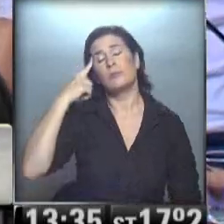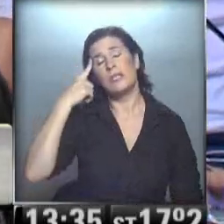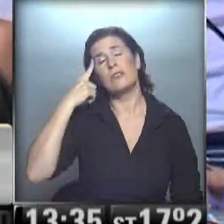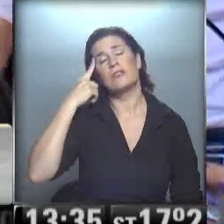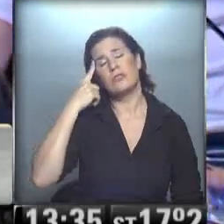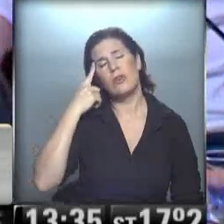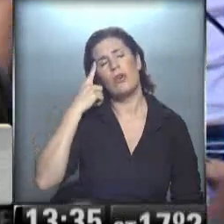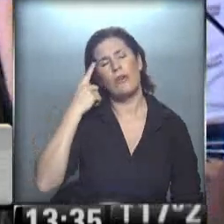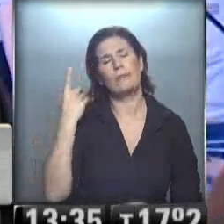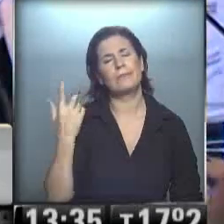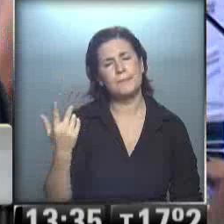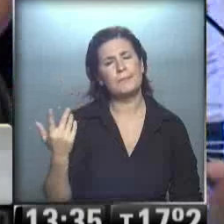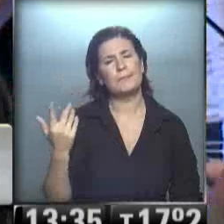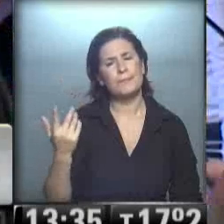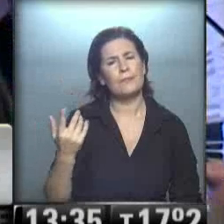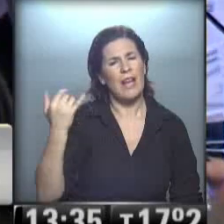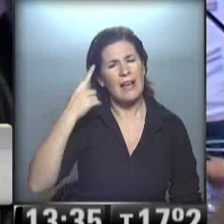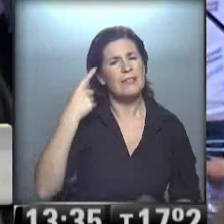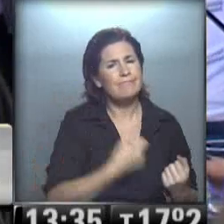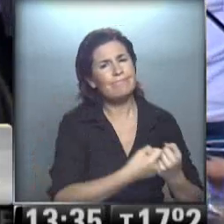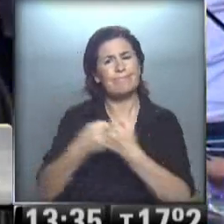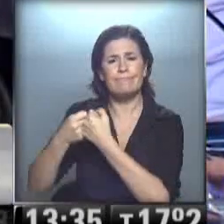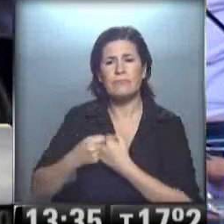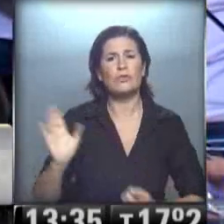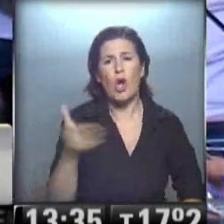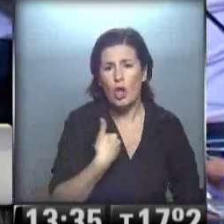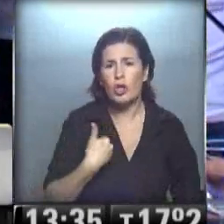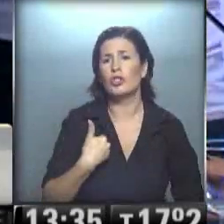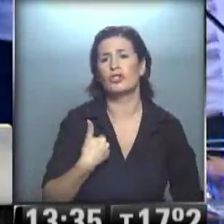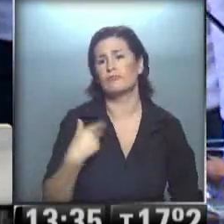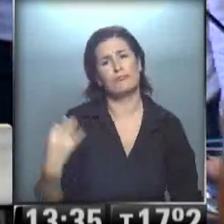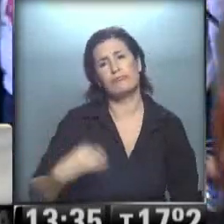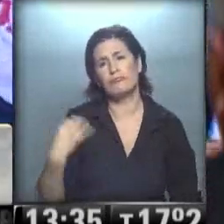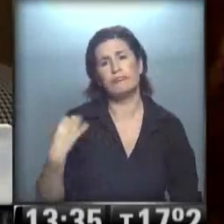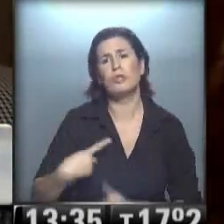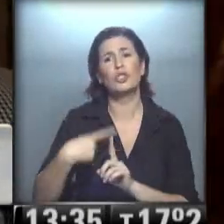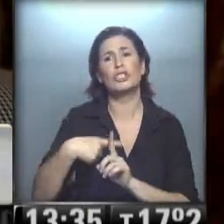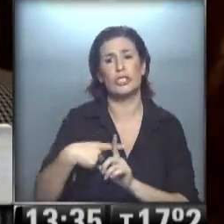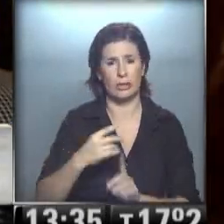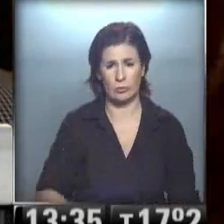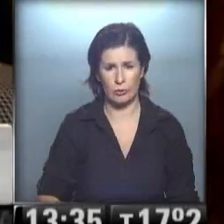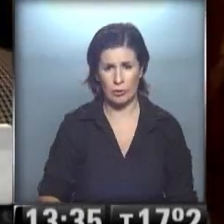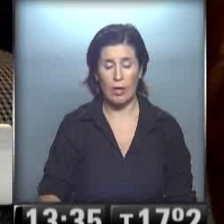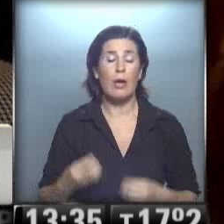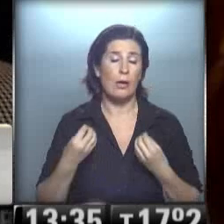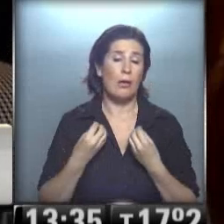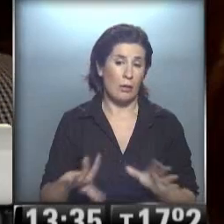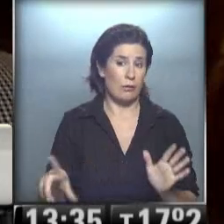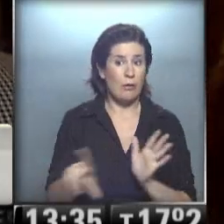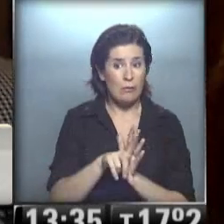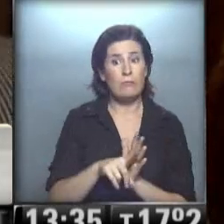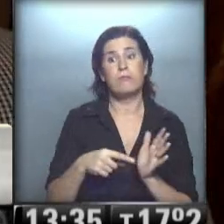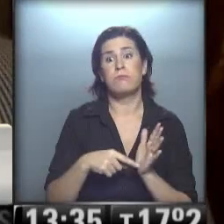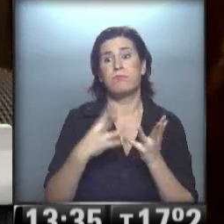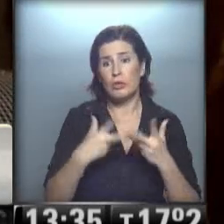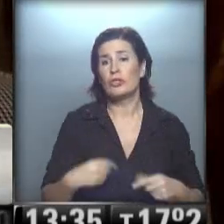un pensamiento de coincidencia que es muy bueno. La iniciativa plantea la creación de un instituto de